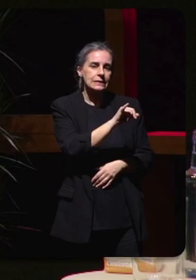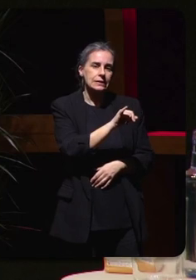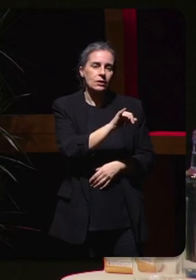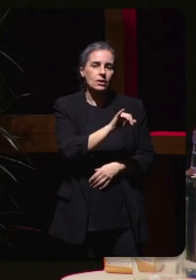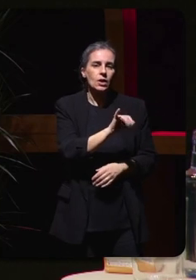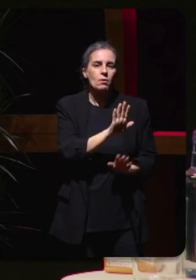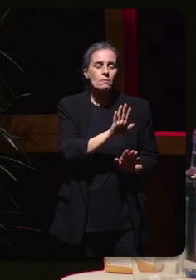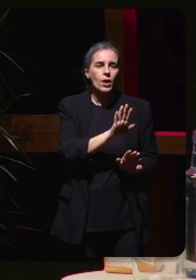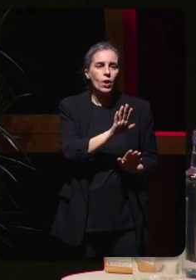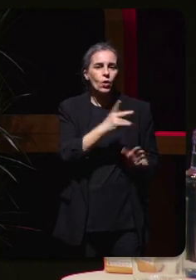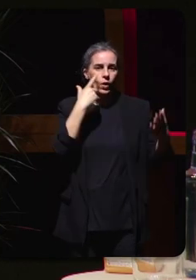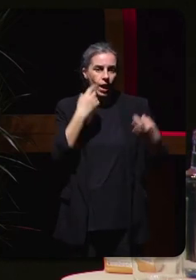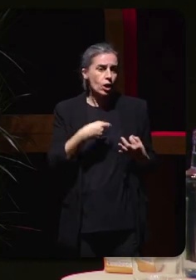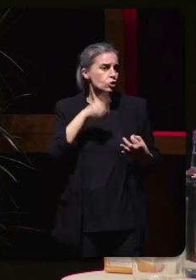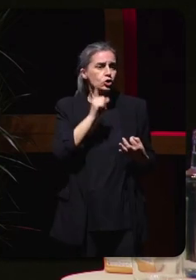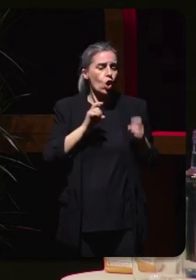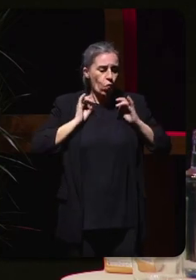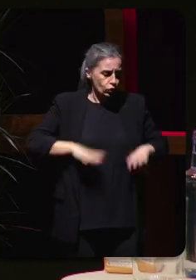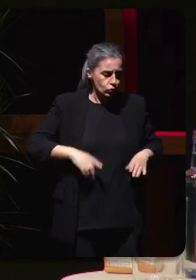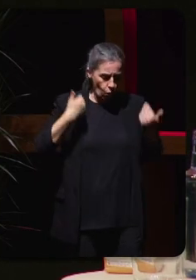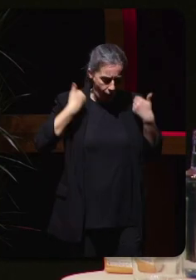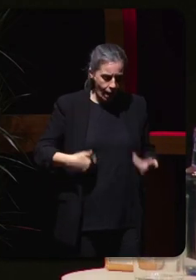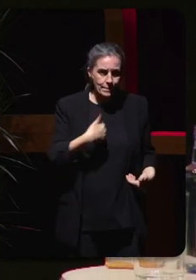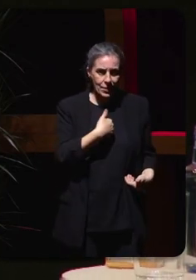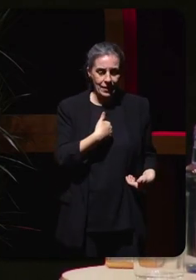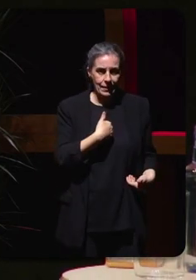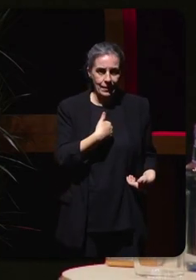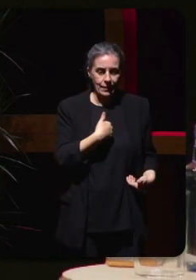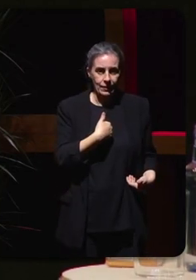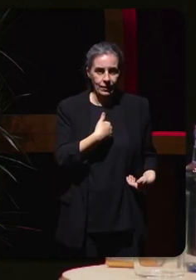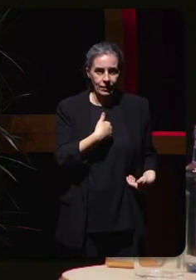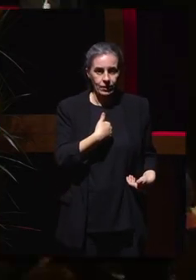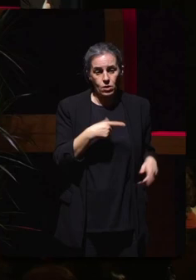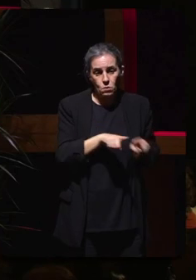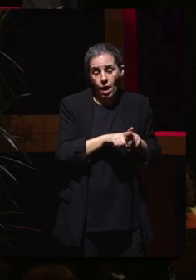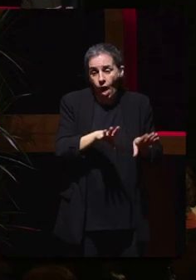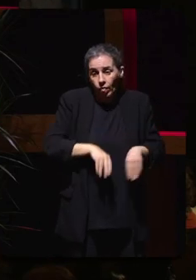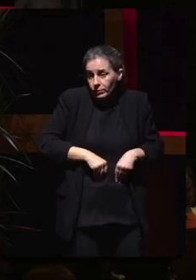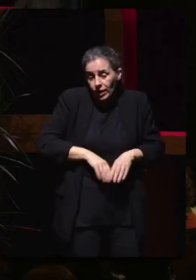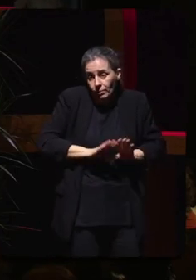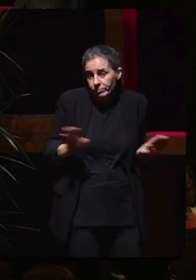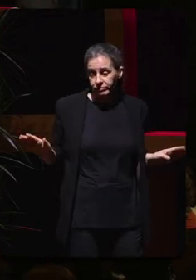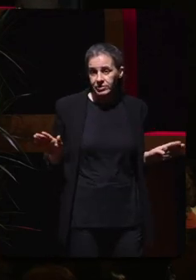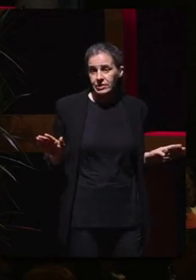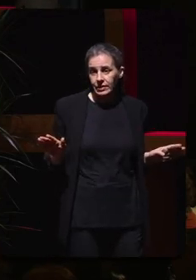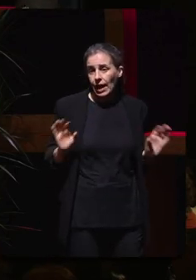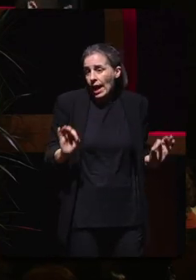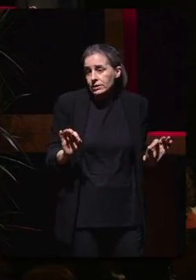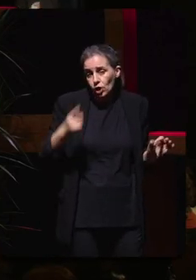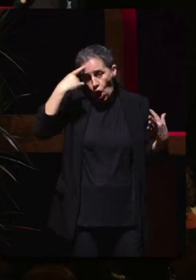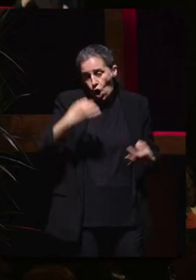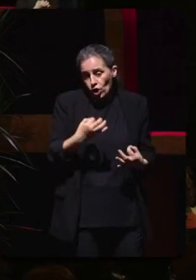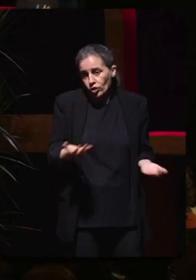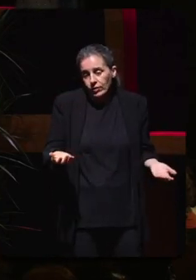con ese tono, ¿eh?, pero solo me desnudaron a mí, ¿no? O sea, es decir, como aceptando que eso, pues en fin, era lo lógico,